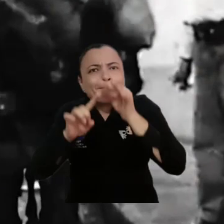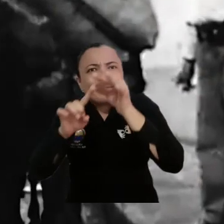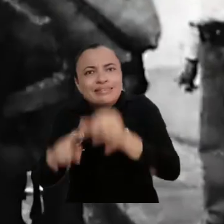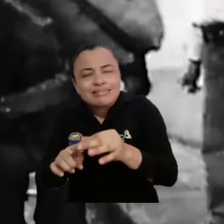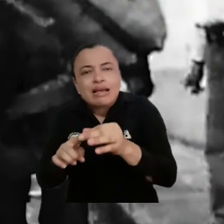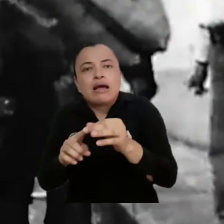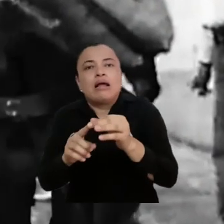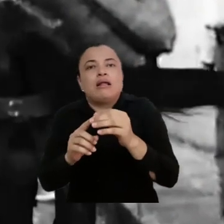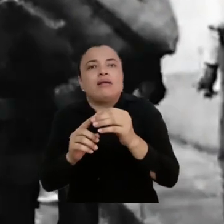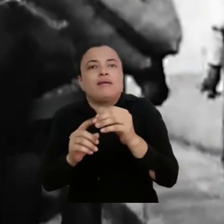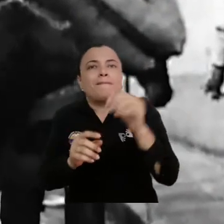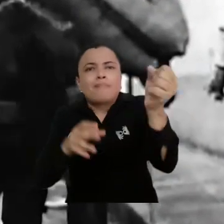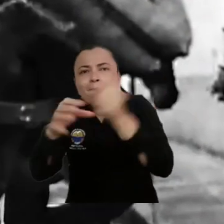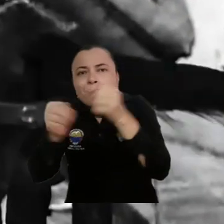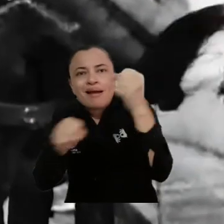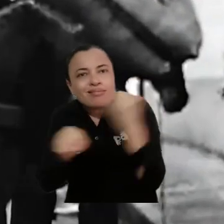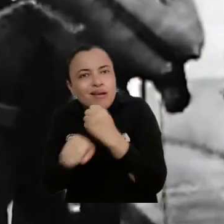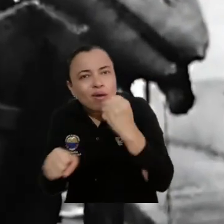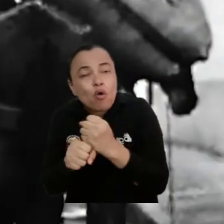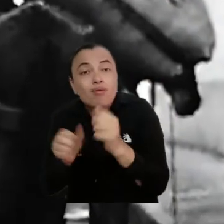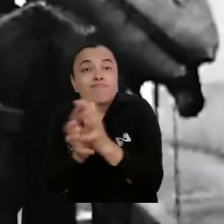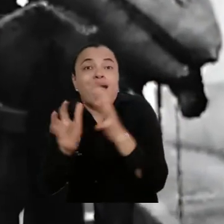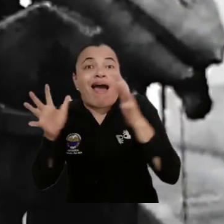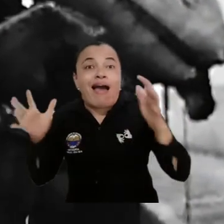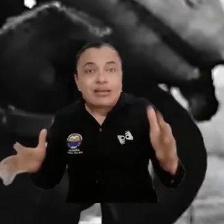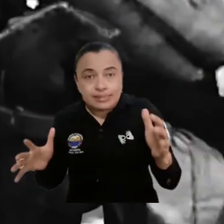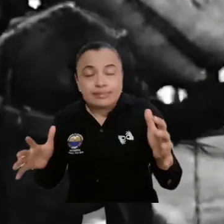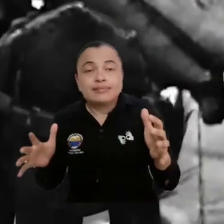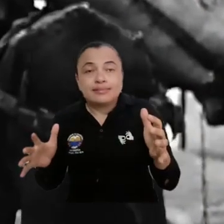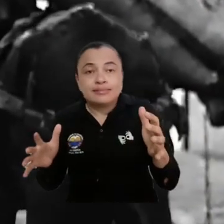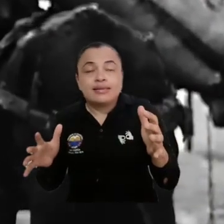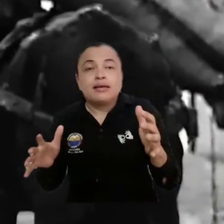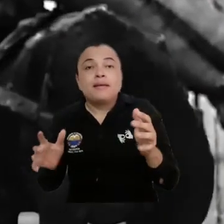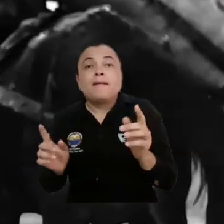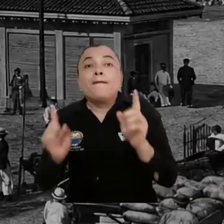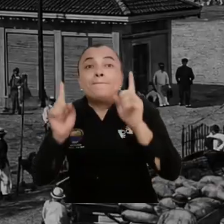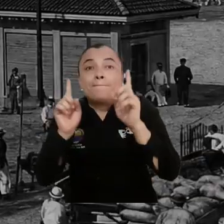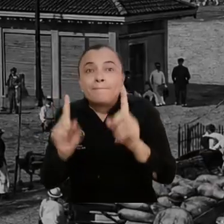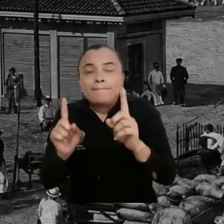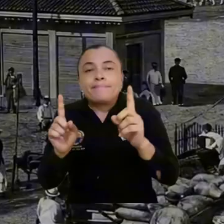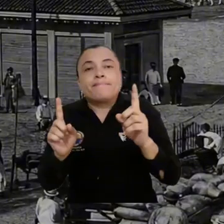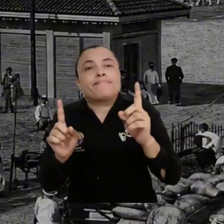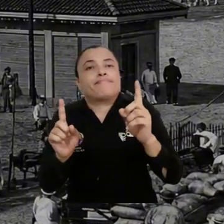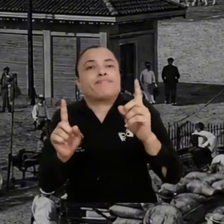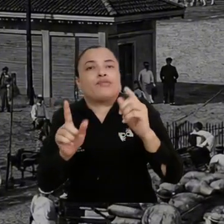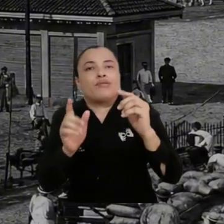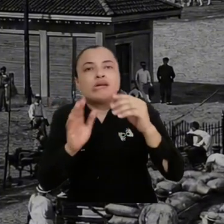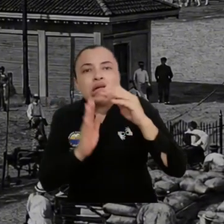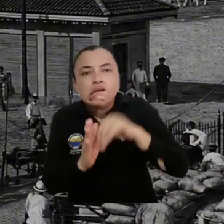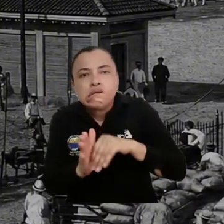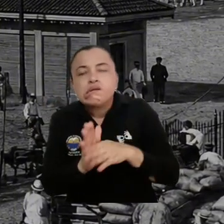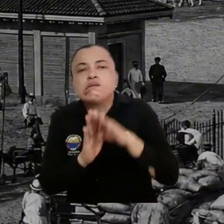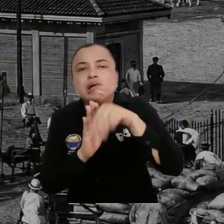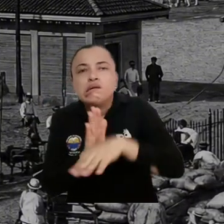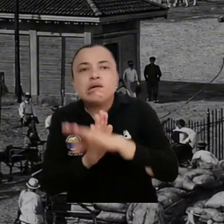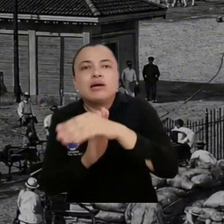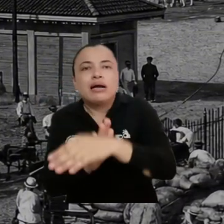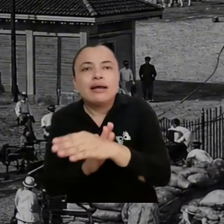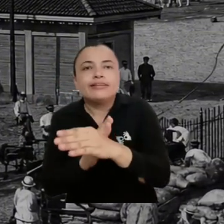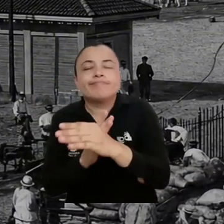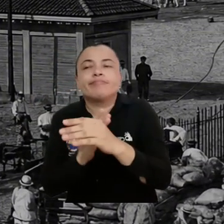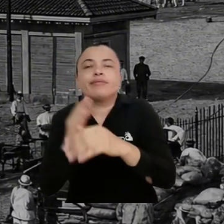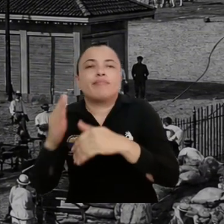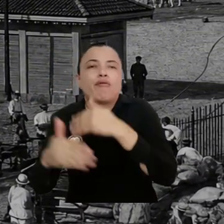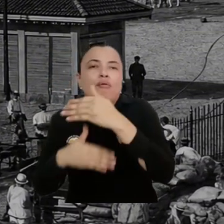abundante. Cuando los márgenes de rentabilidad comenzaron a reducirse, el modelo empezó a perder viabilidad, aunque sobrevivió al